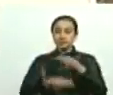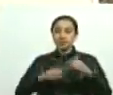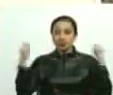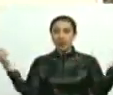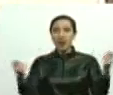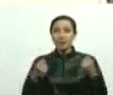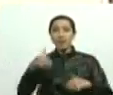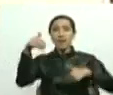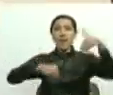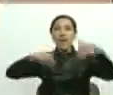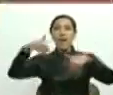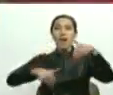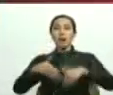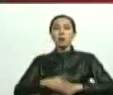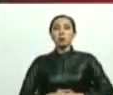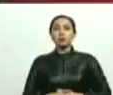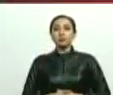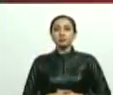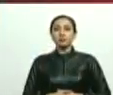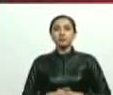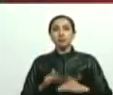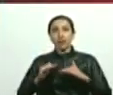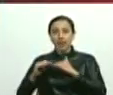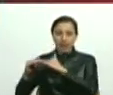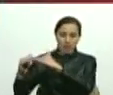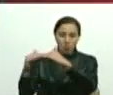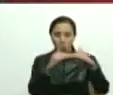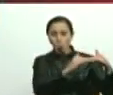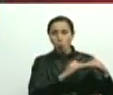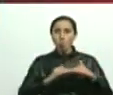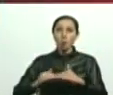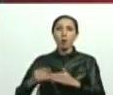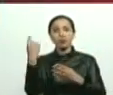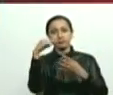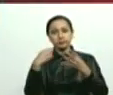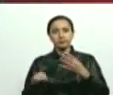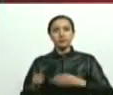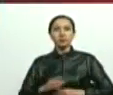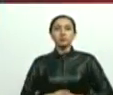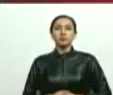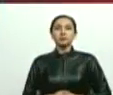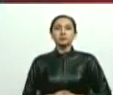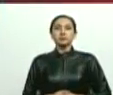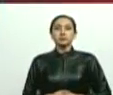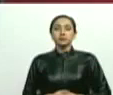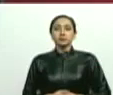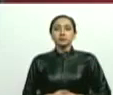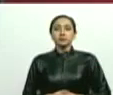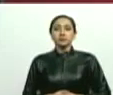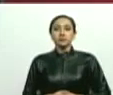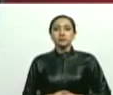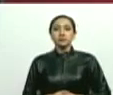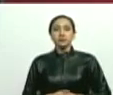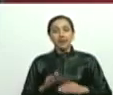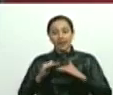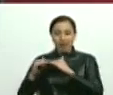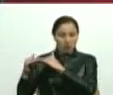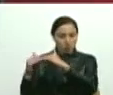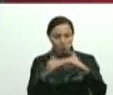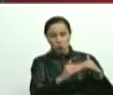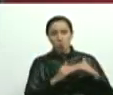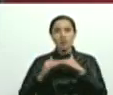electoral en igualdad de condiciones. En igualdad de